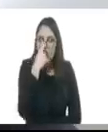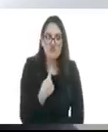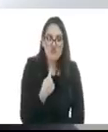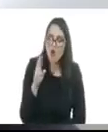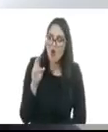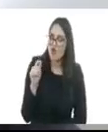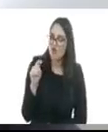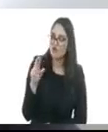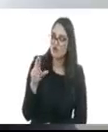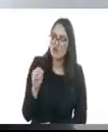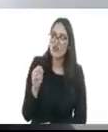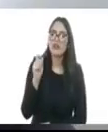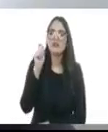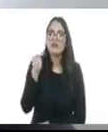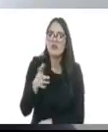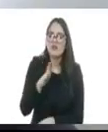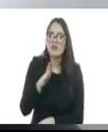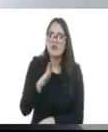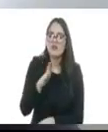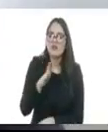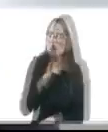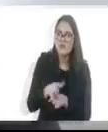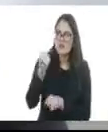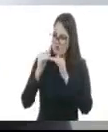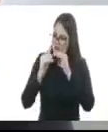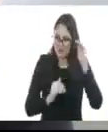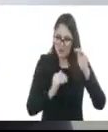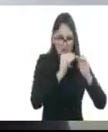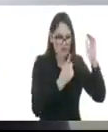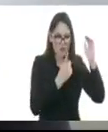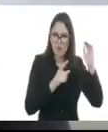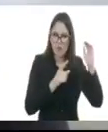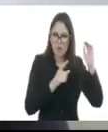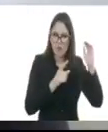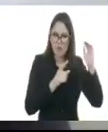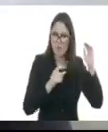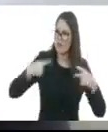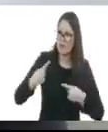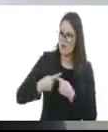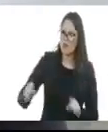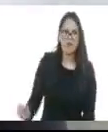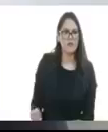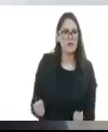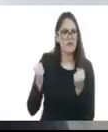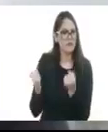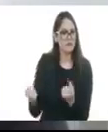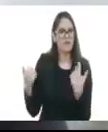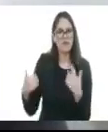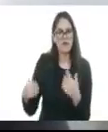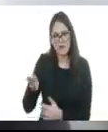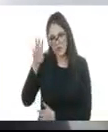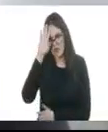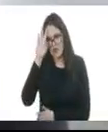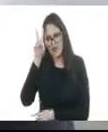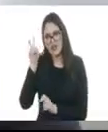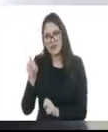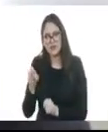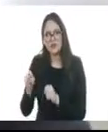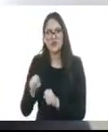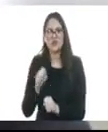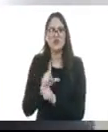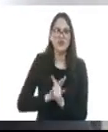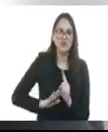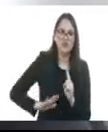de desventaja frente a otros y que se enmarca en un contexto social, político,